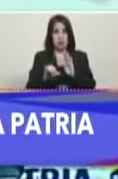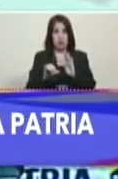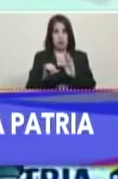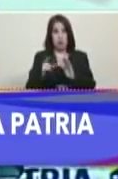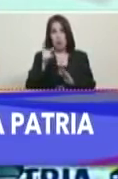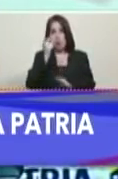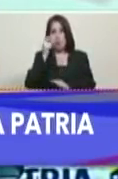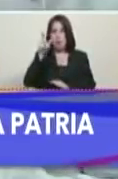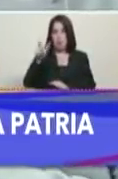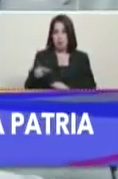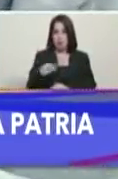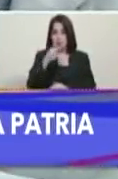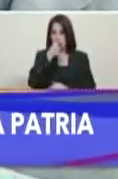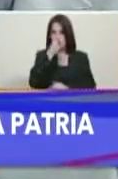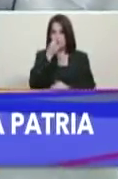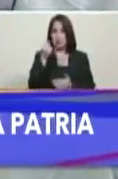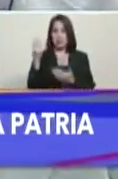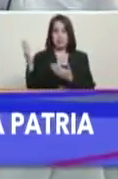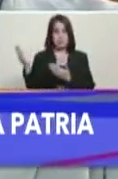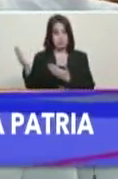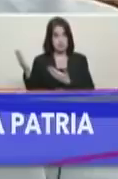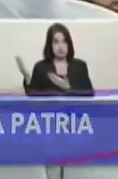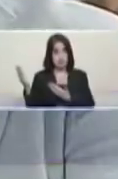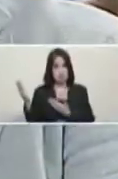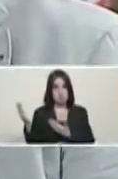Argotti, mejor conocido como